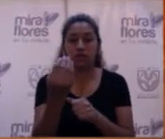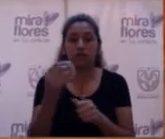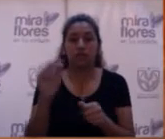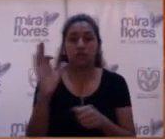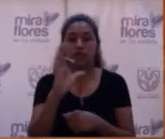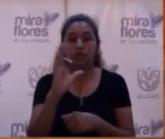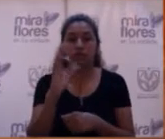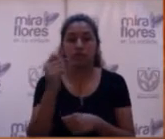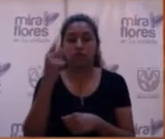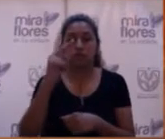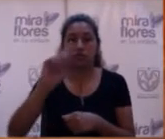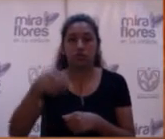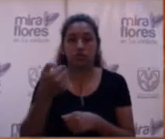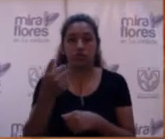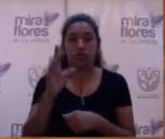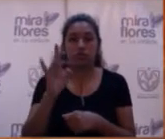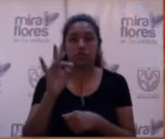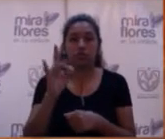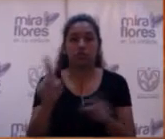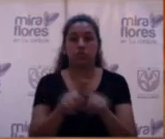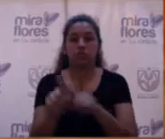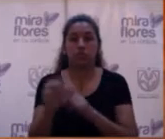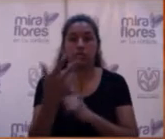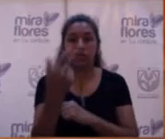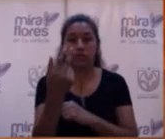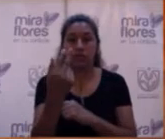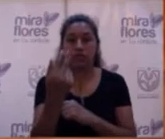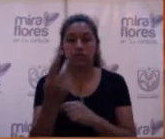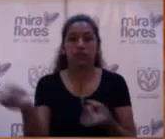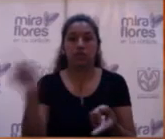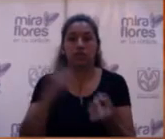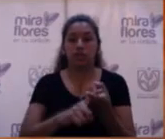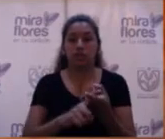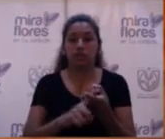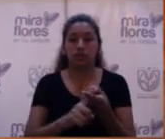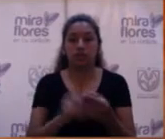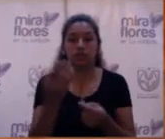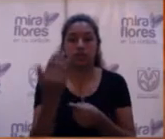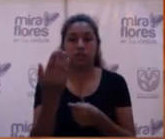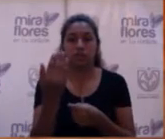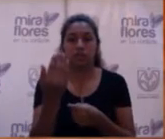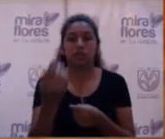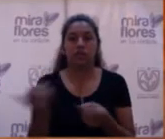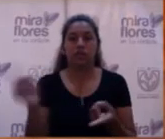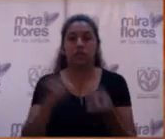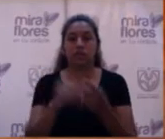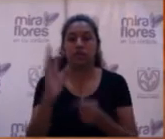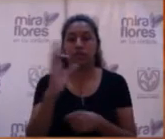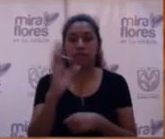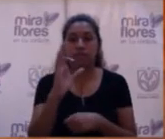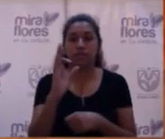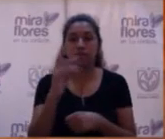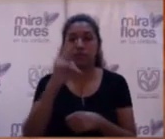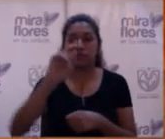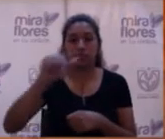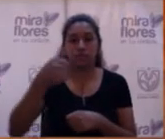2018, así como desde las 13 horas hasta las 15:30 del día 15 de febrero del